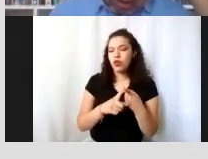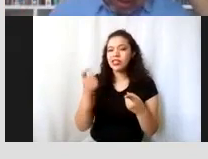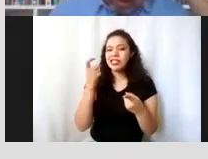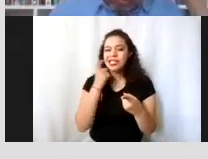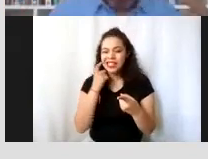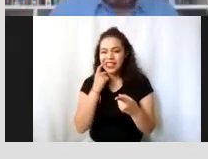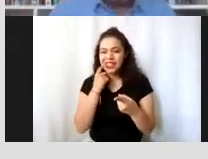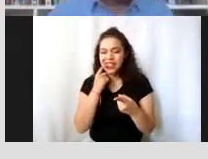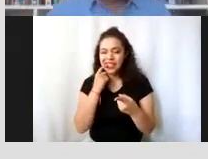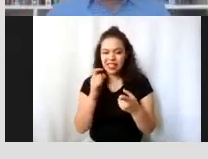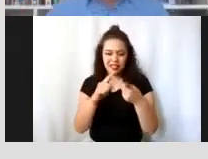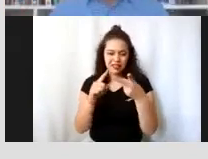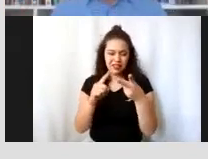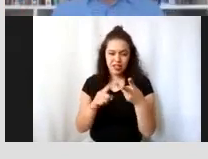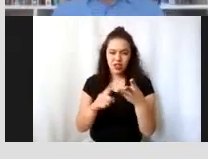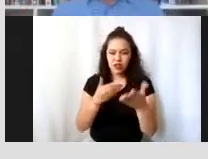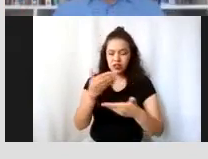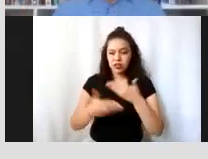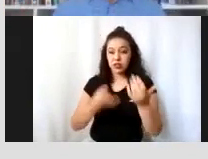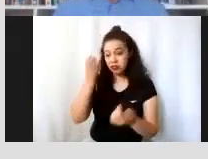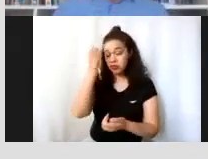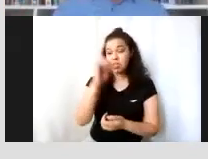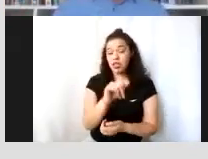odontológicos, etcétera, o servicios, imagínense, por ejemplo, una IAP